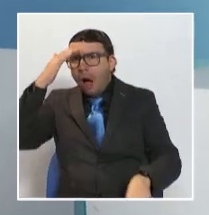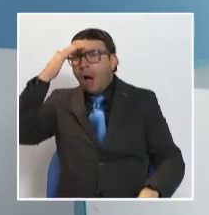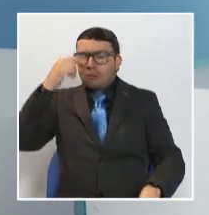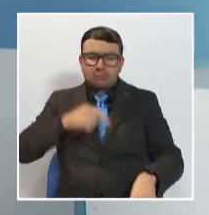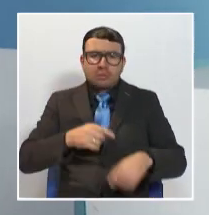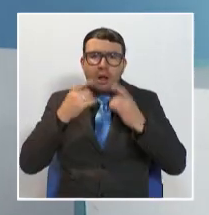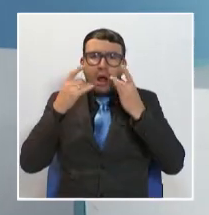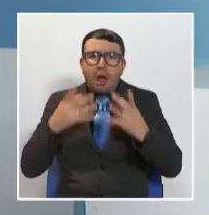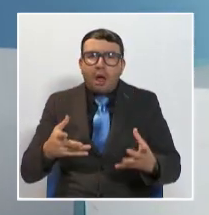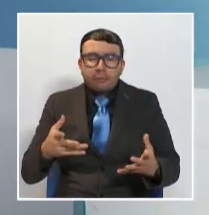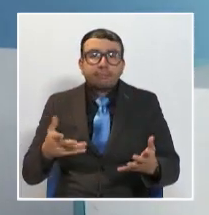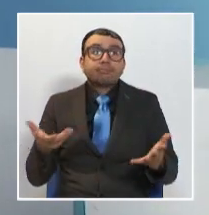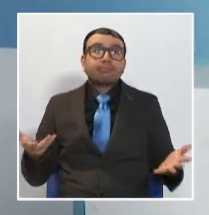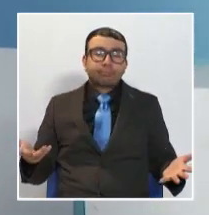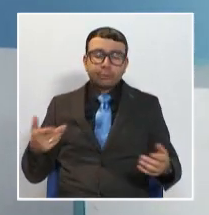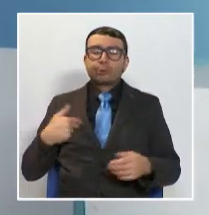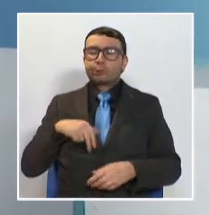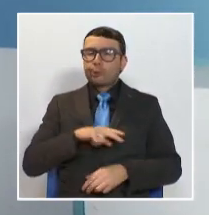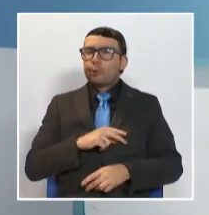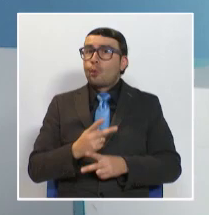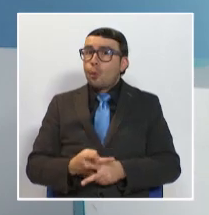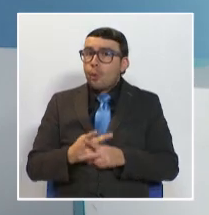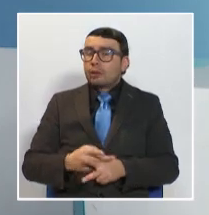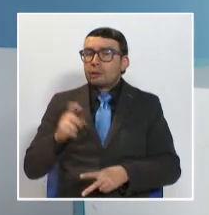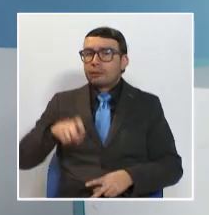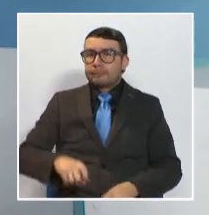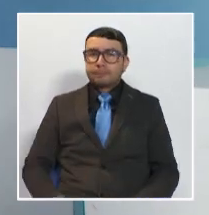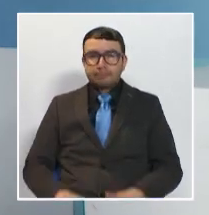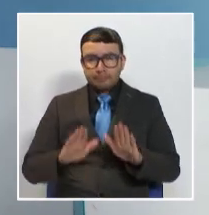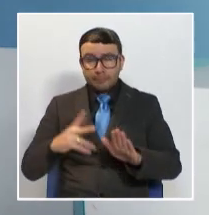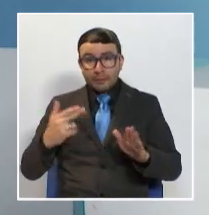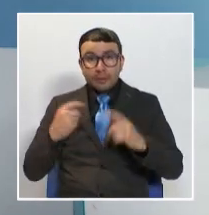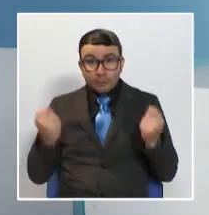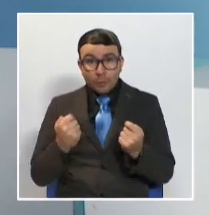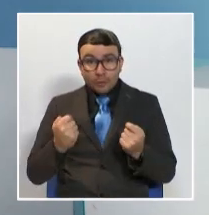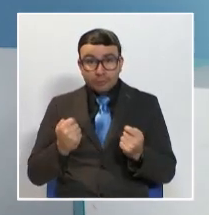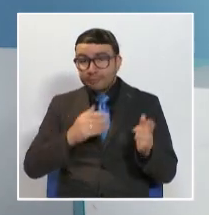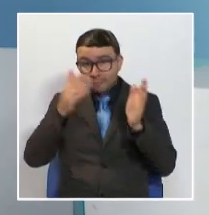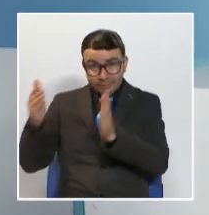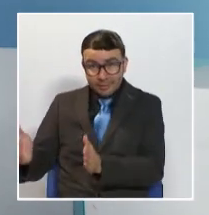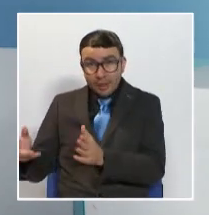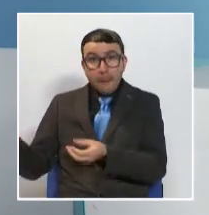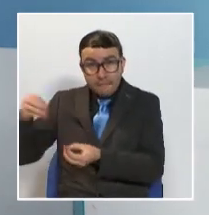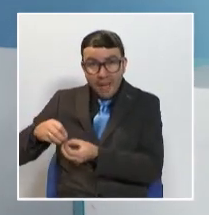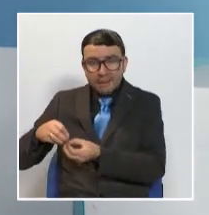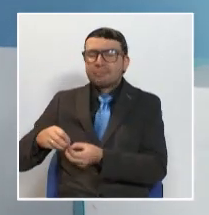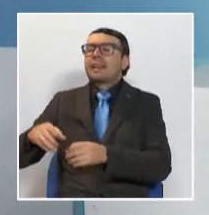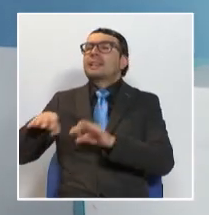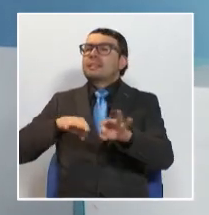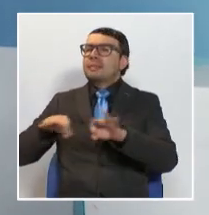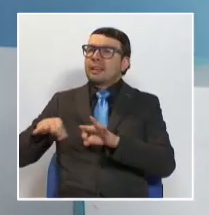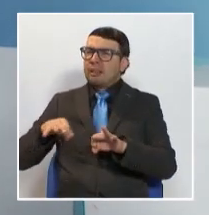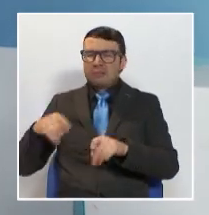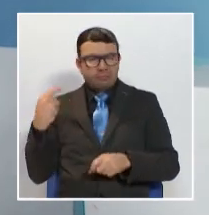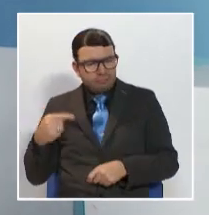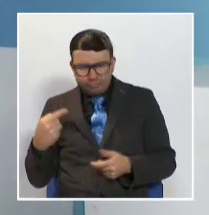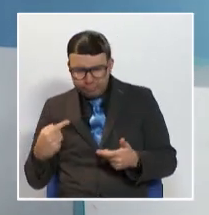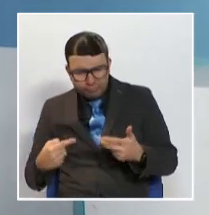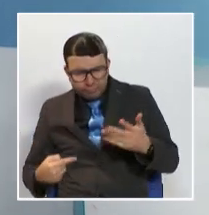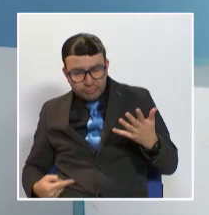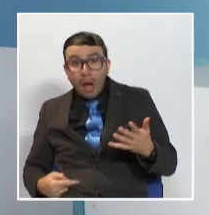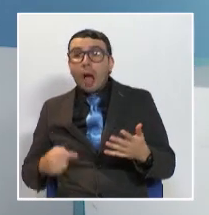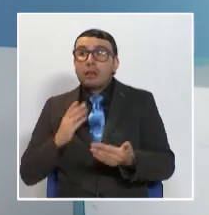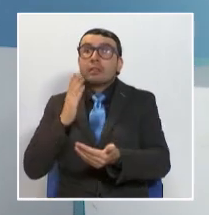entonces tenemos que tener mucho cuidado de esto. Vamos a ir a este corte de comerciales y después del corte les vamos a explicar a ustedes qué tipo de lesiones hay y cuándo